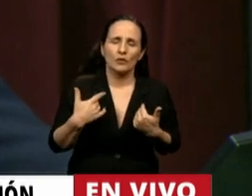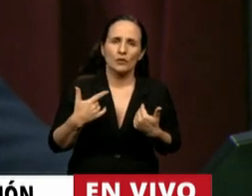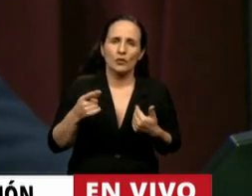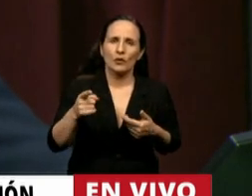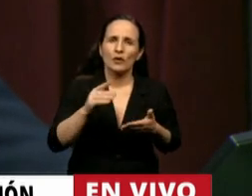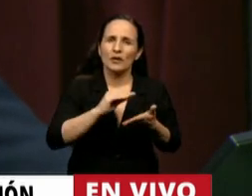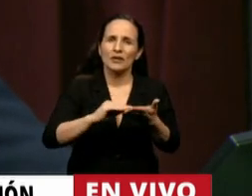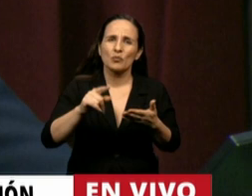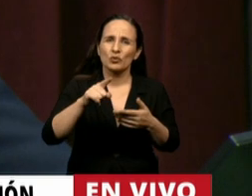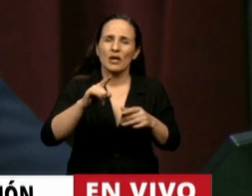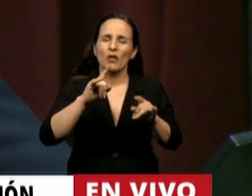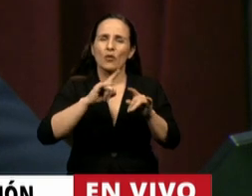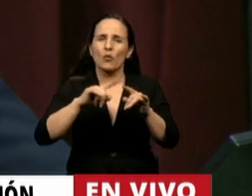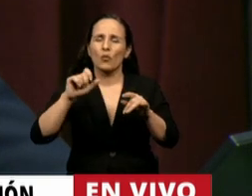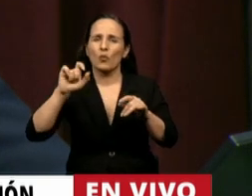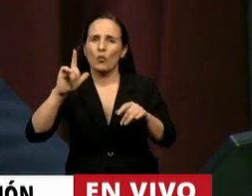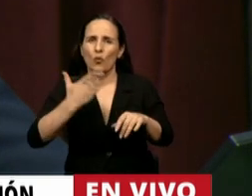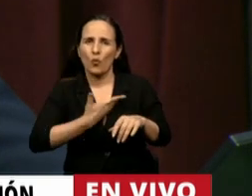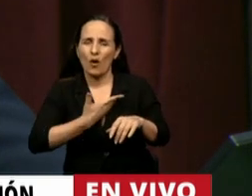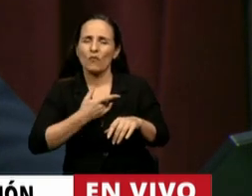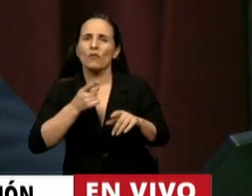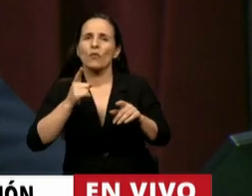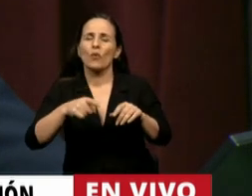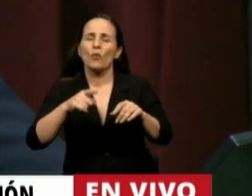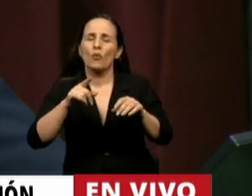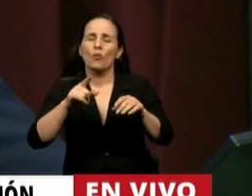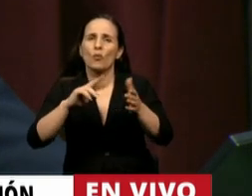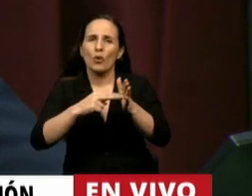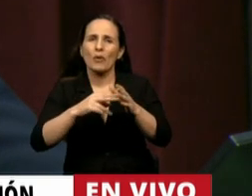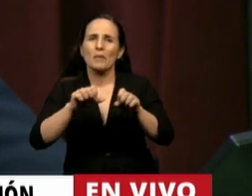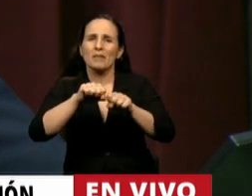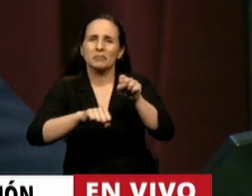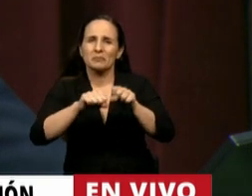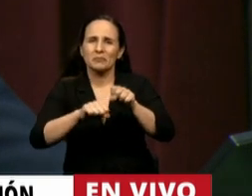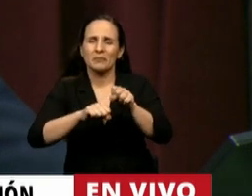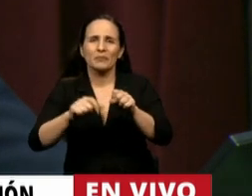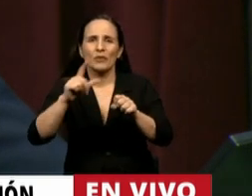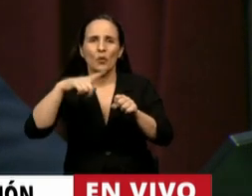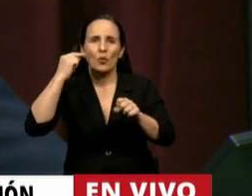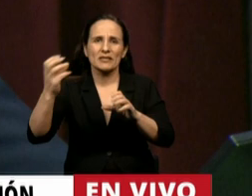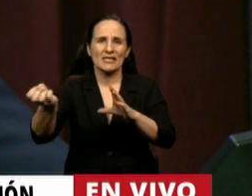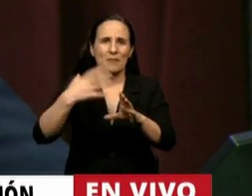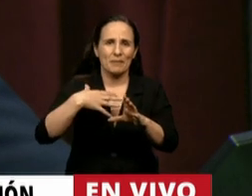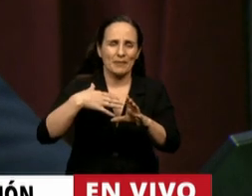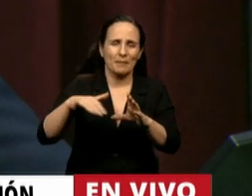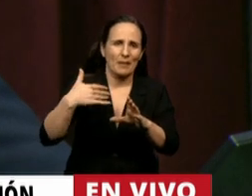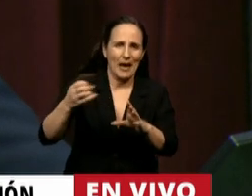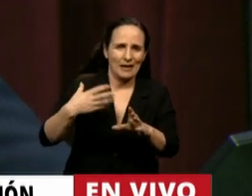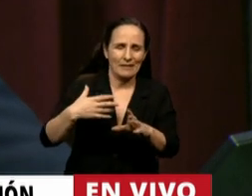votar tenido Problem de conectividad toda la noche WhatsApp